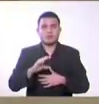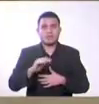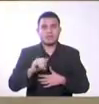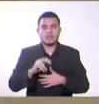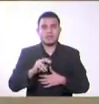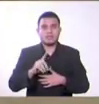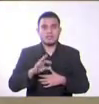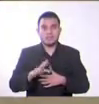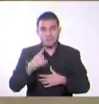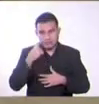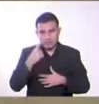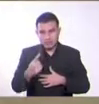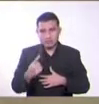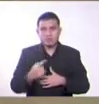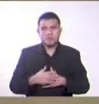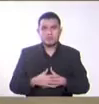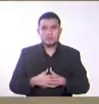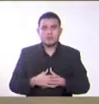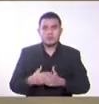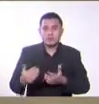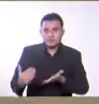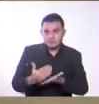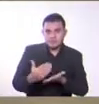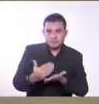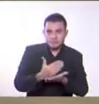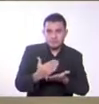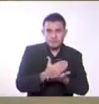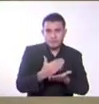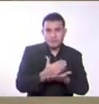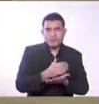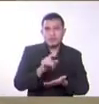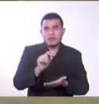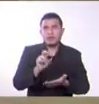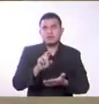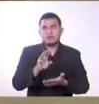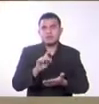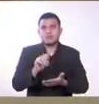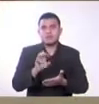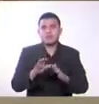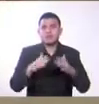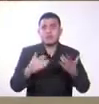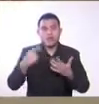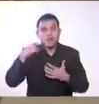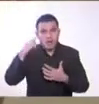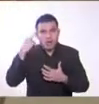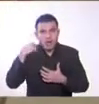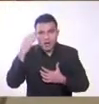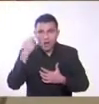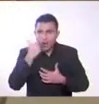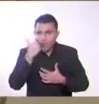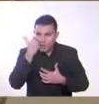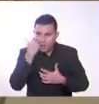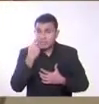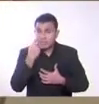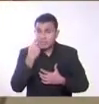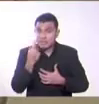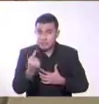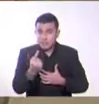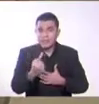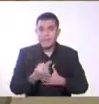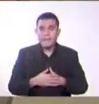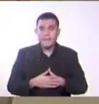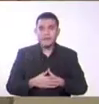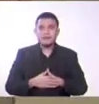un poco de la proporción en la recaudación tributaria para que los adolescentes y jóvenes vayan dándose cuenta también de